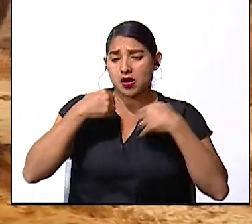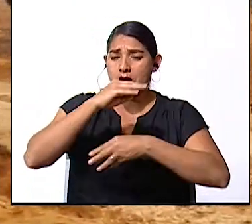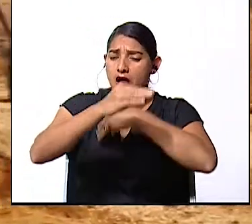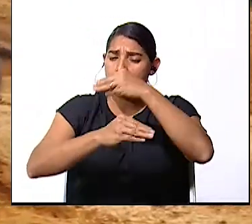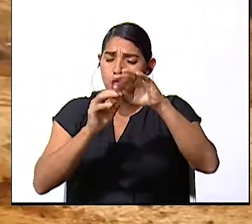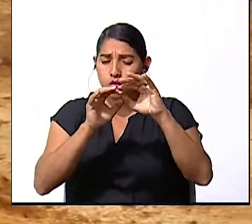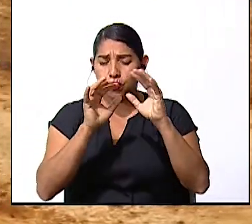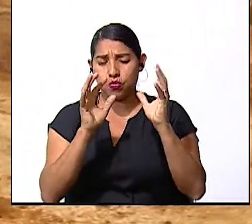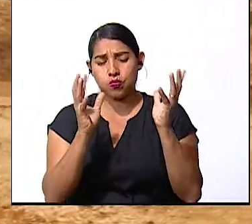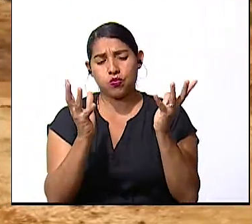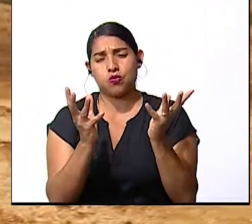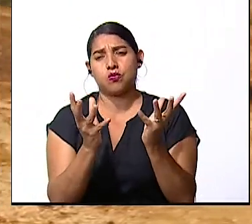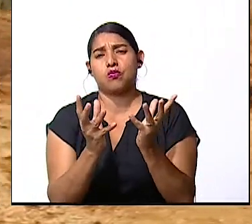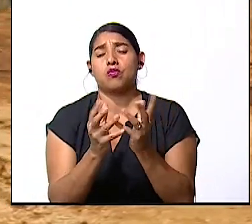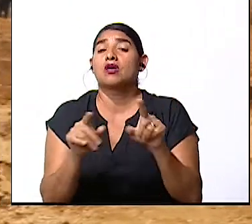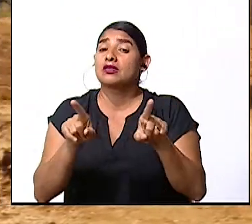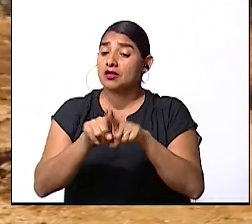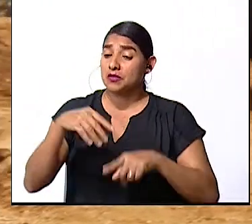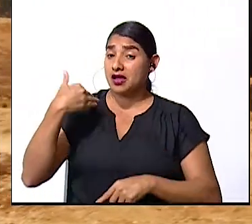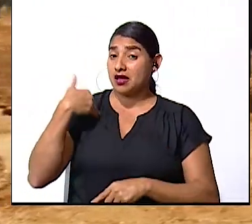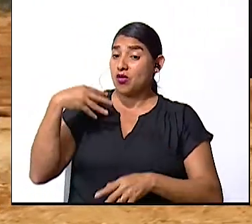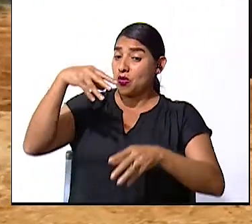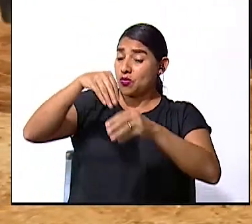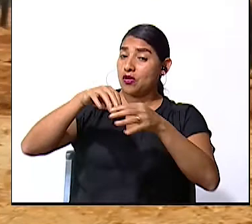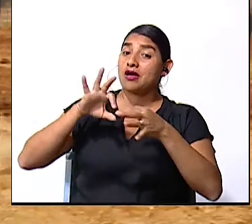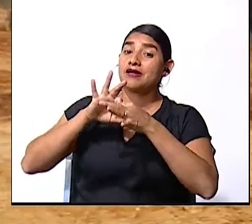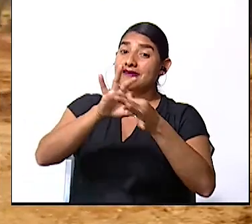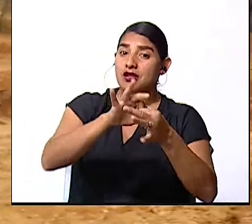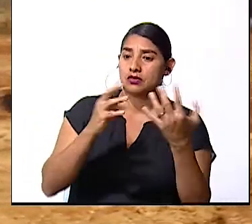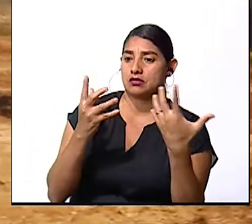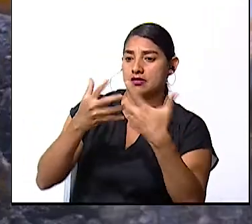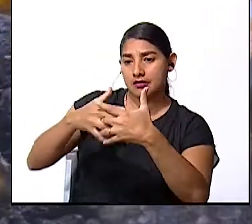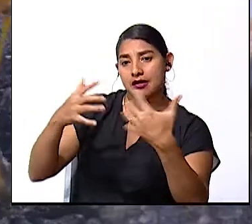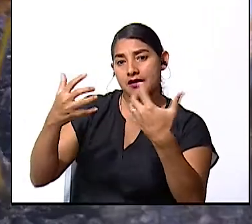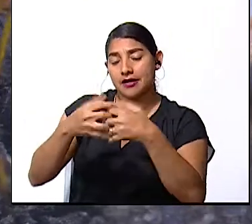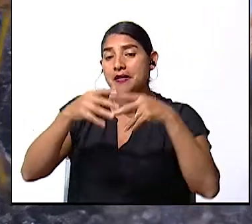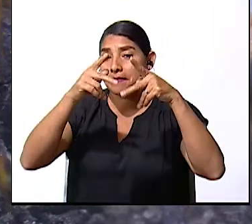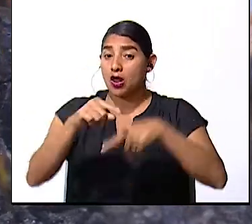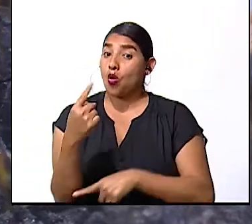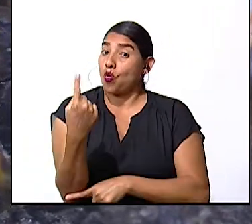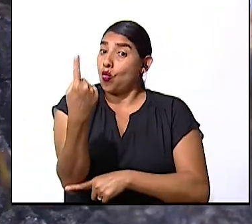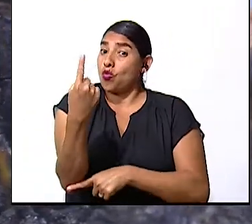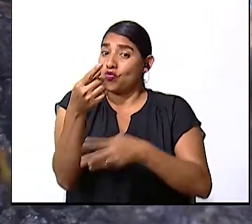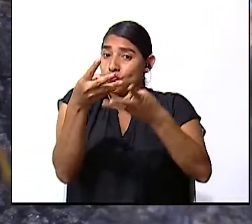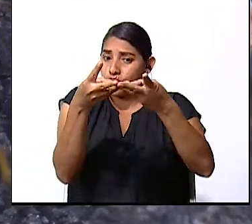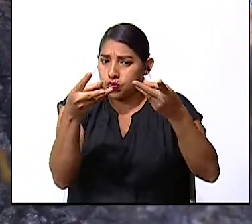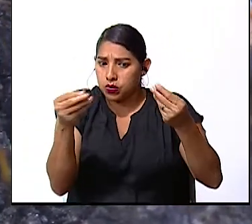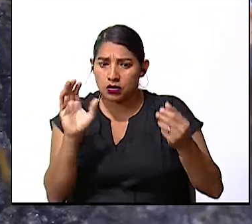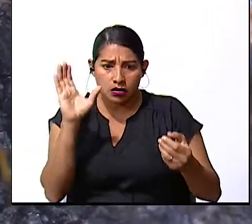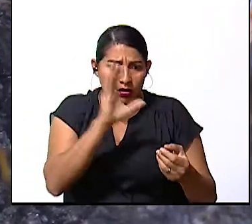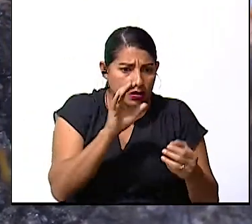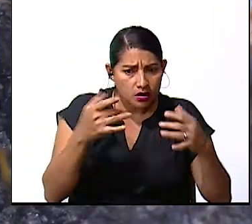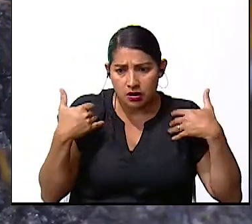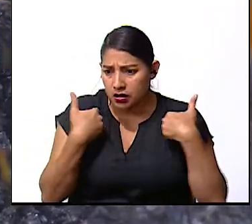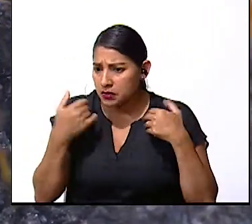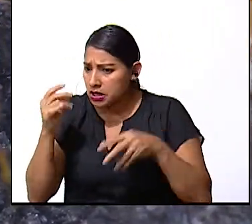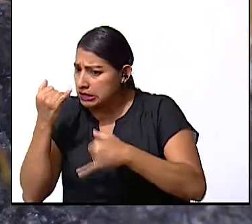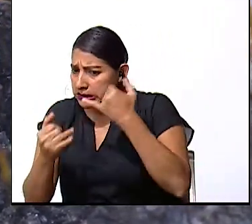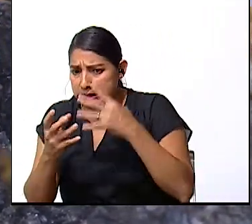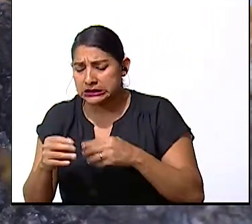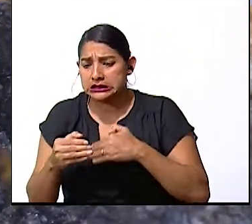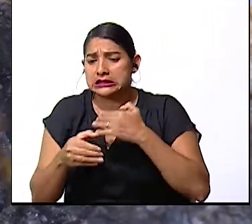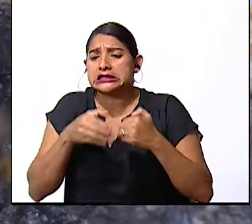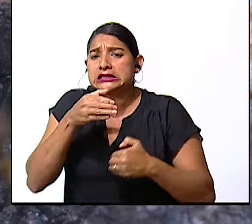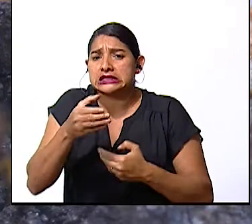planeta, incluida la del ser humano, están ligadas entre sí. La pérdida de una especie en el planeta podría provocar